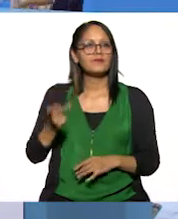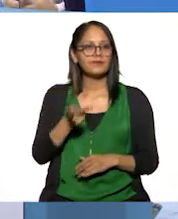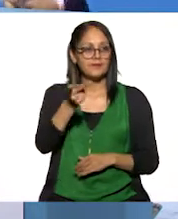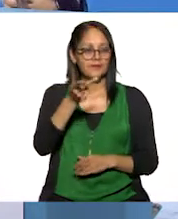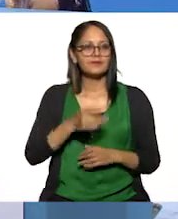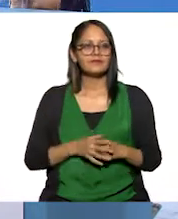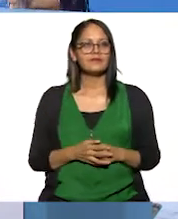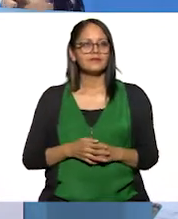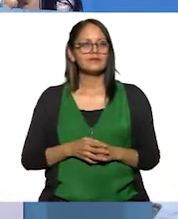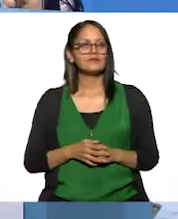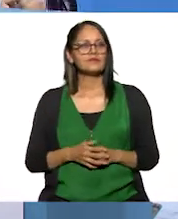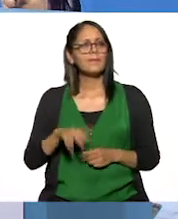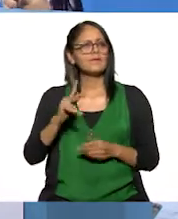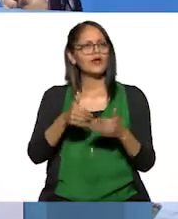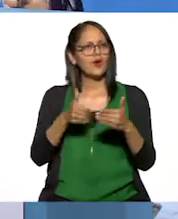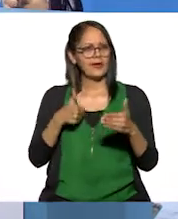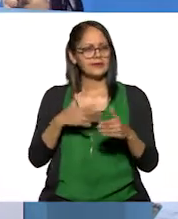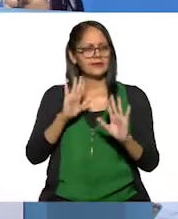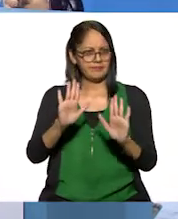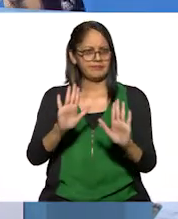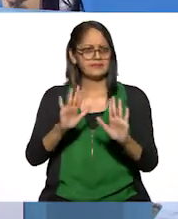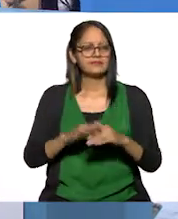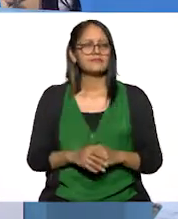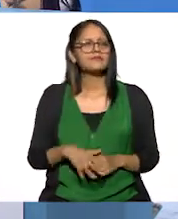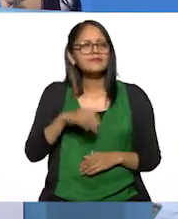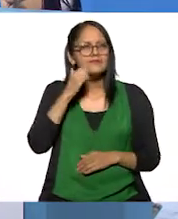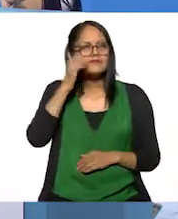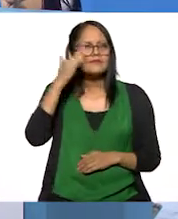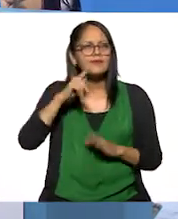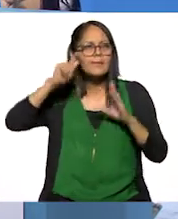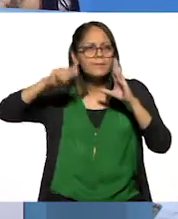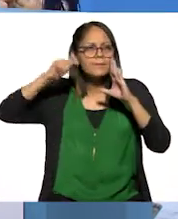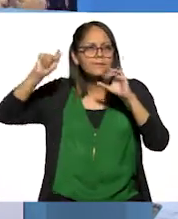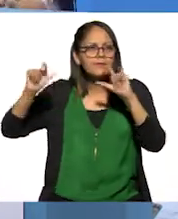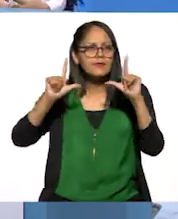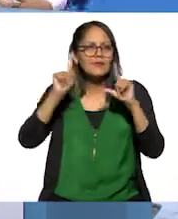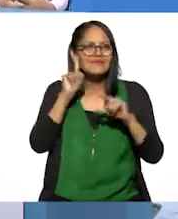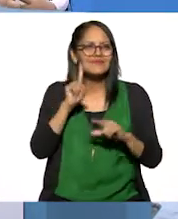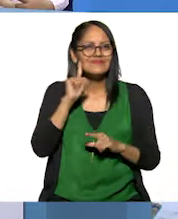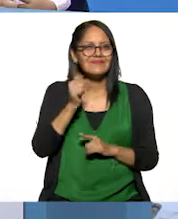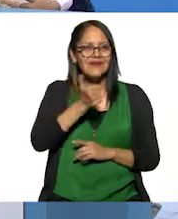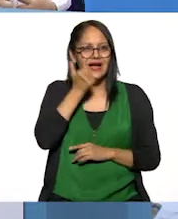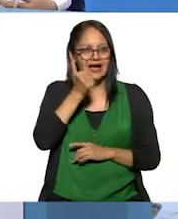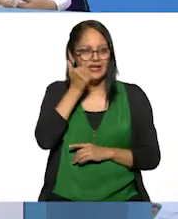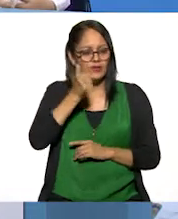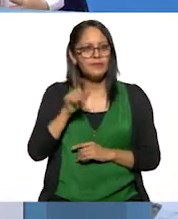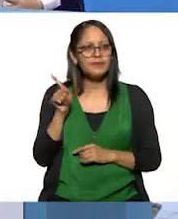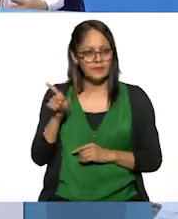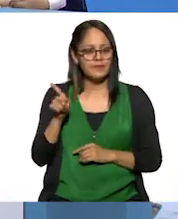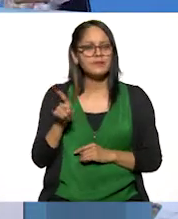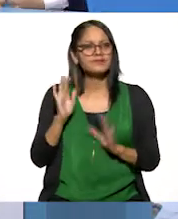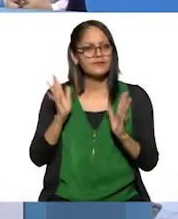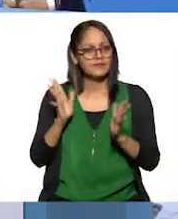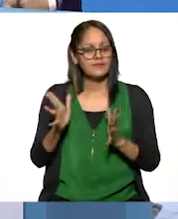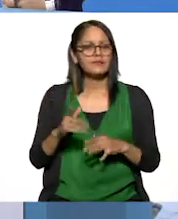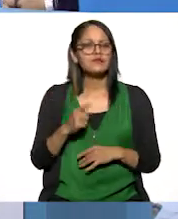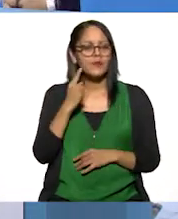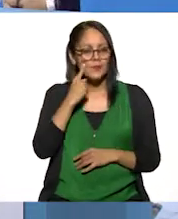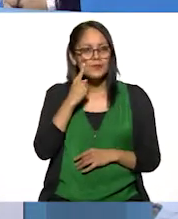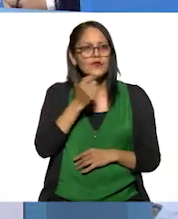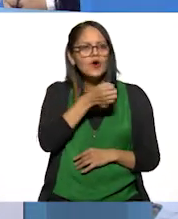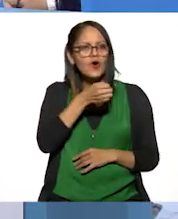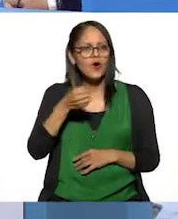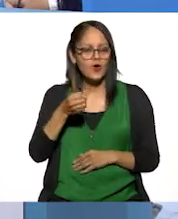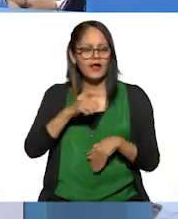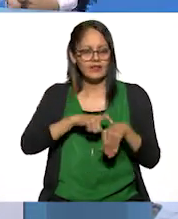que planteó tu mami. Pero antes me gustaría que viéramos un video de una alumna que ya tiene como que muy bien